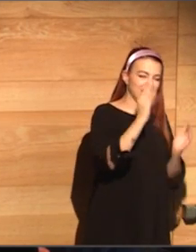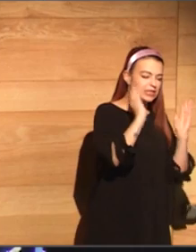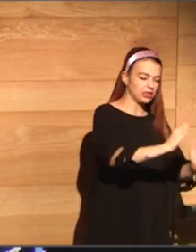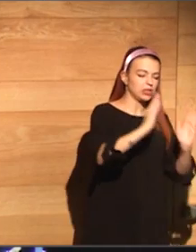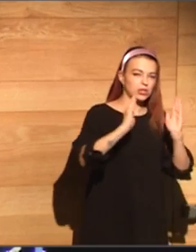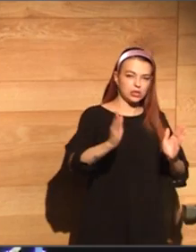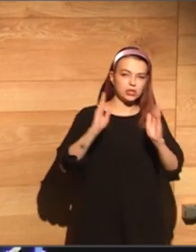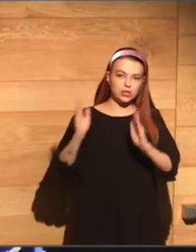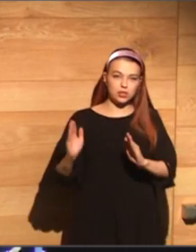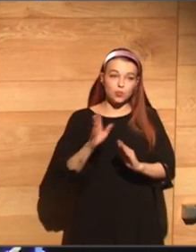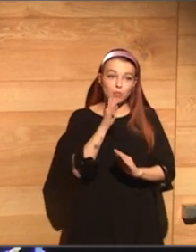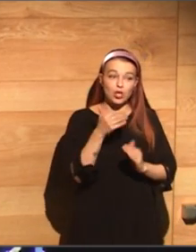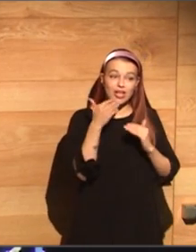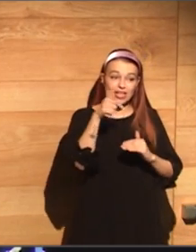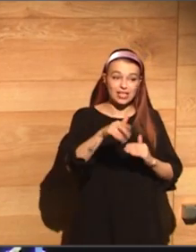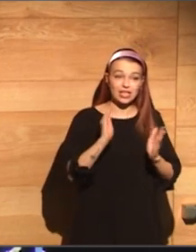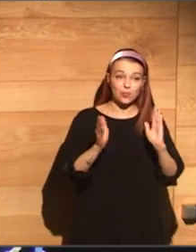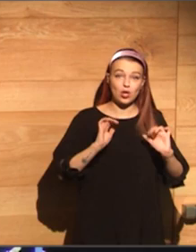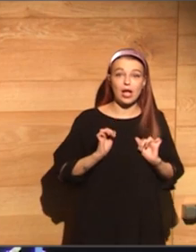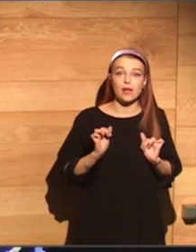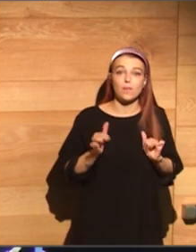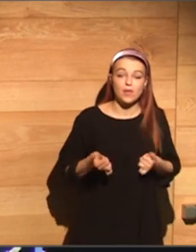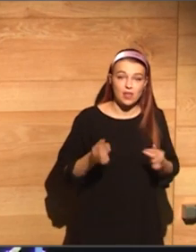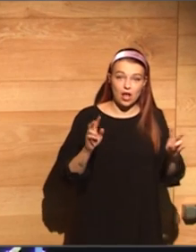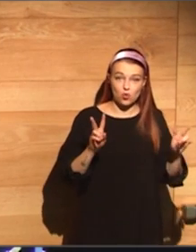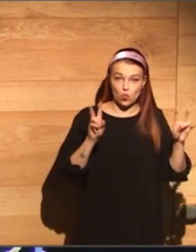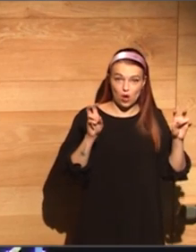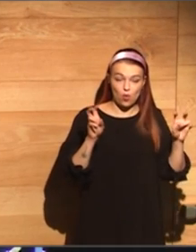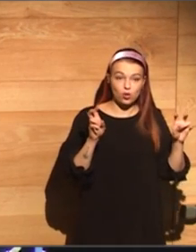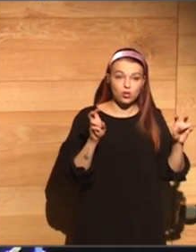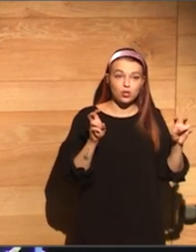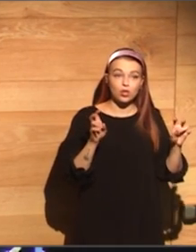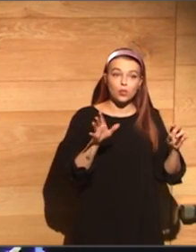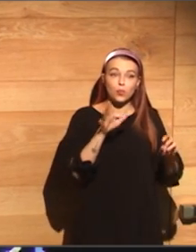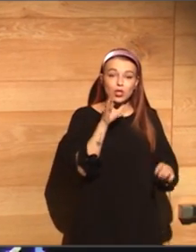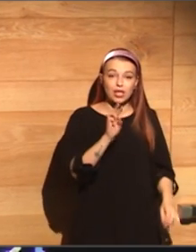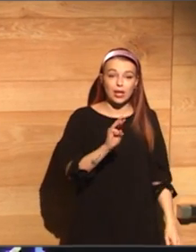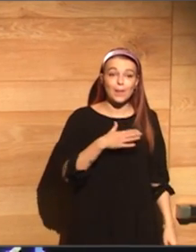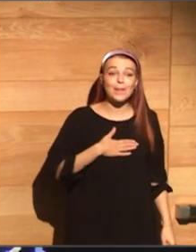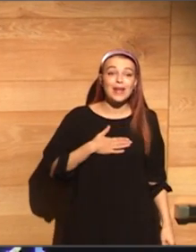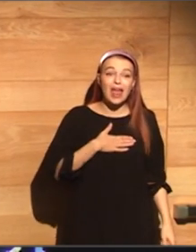de la nada, como si se plantara ante un lienzo en blanco, porque en Plácido ya